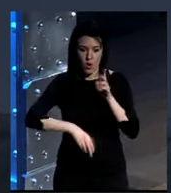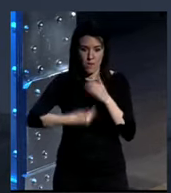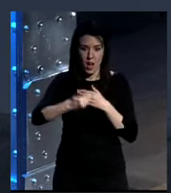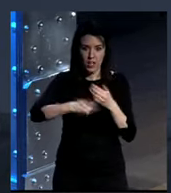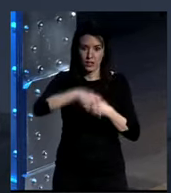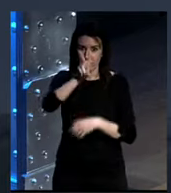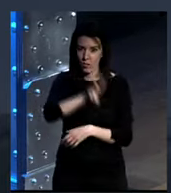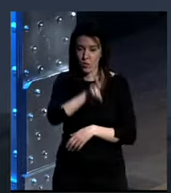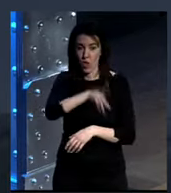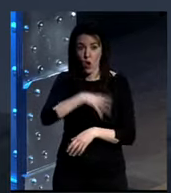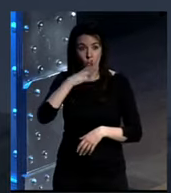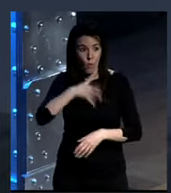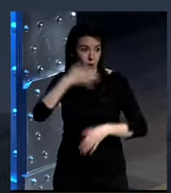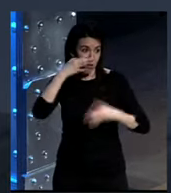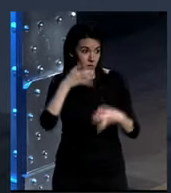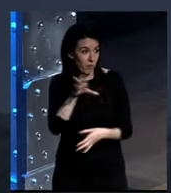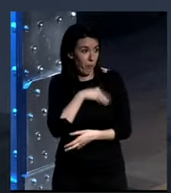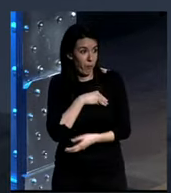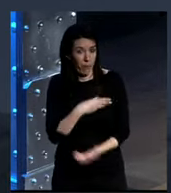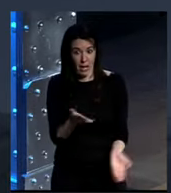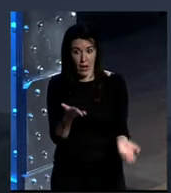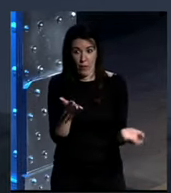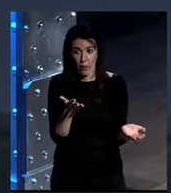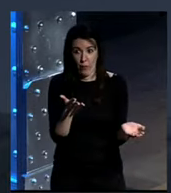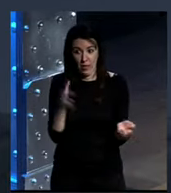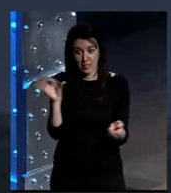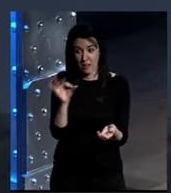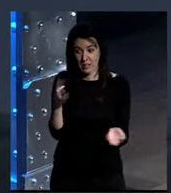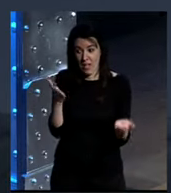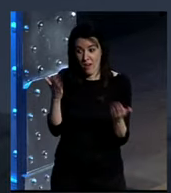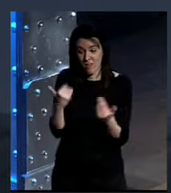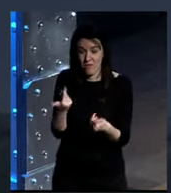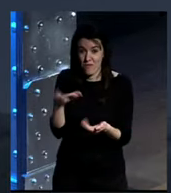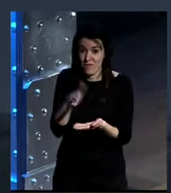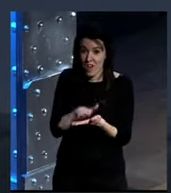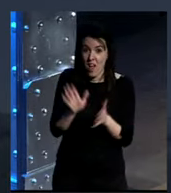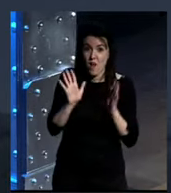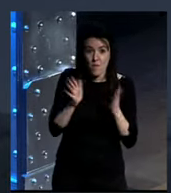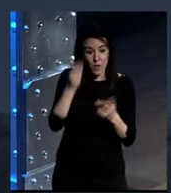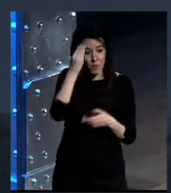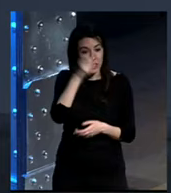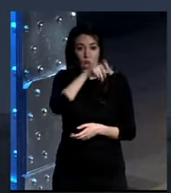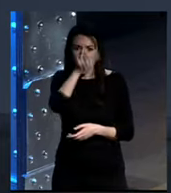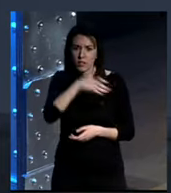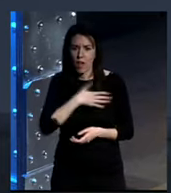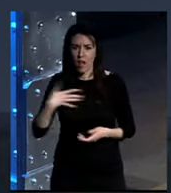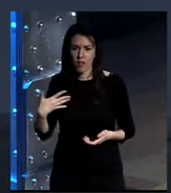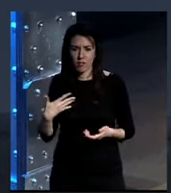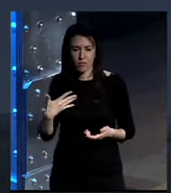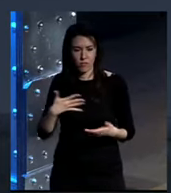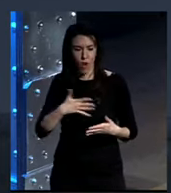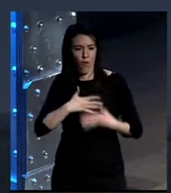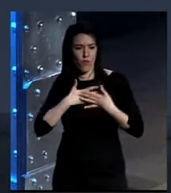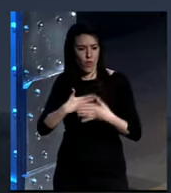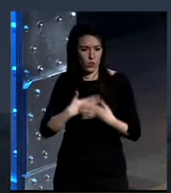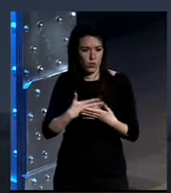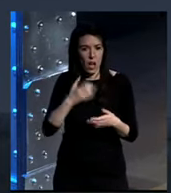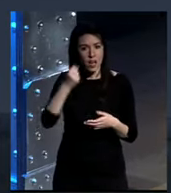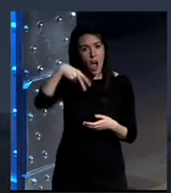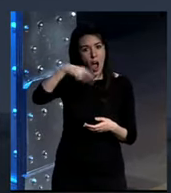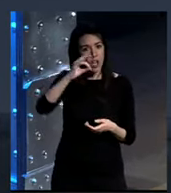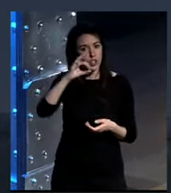porque realmente, desgraciadamente, no tenemos a Sebastián, pero creo que hay gente que estaría dispuesto, como Antonio y como otros